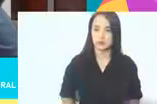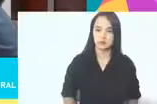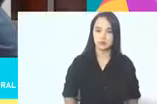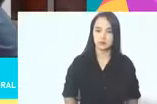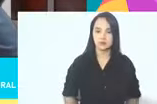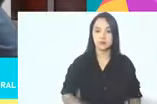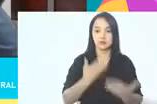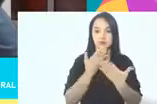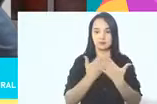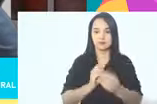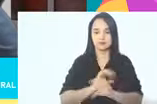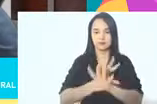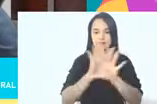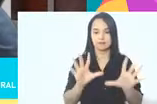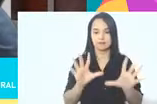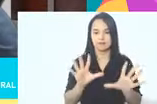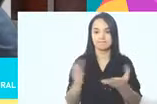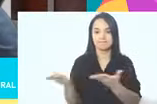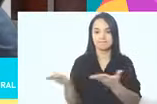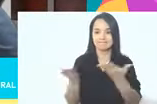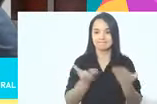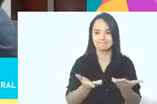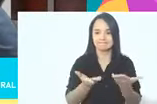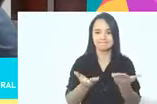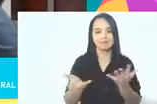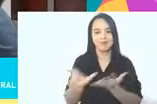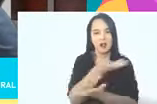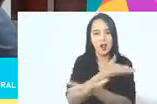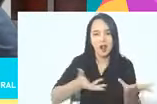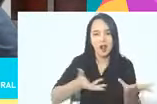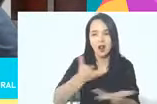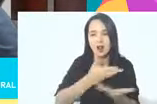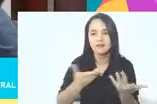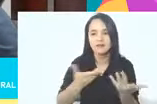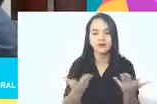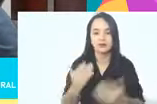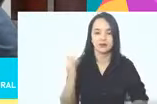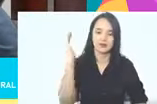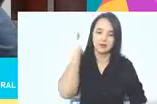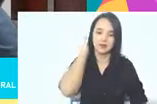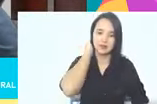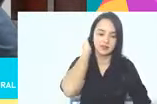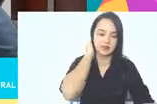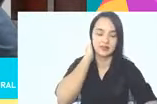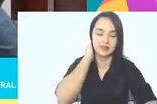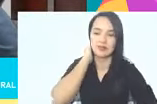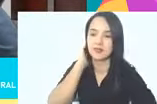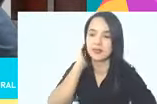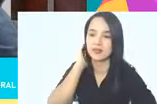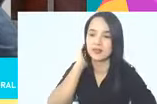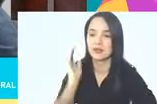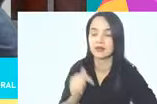Córdoba, convenio entre el Ministerio de Cultura y la Gobernación de Córdoba, convenio